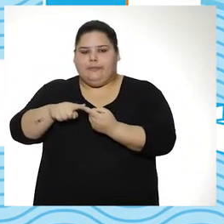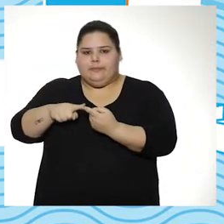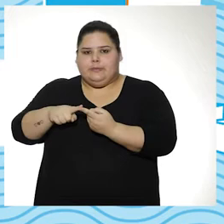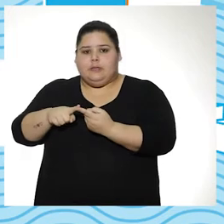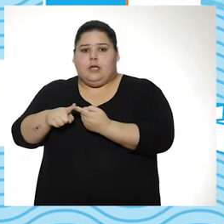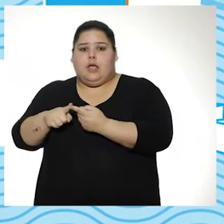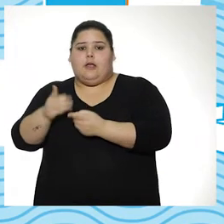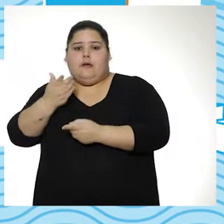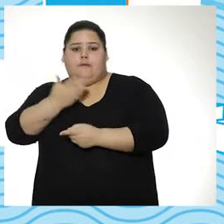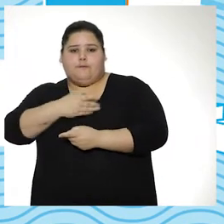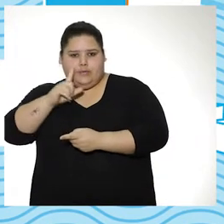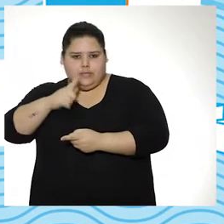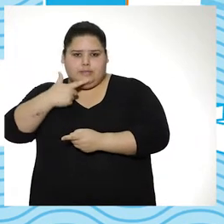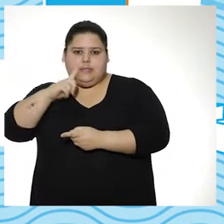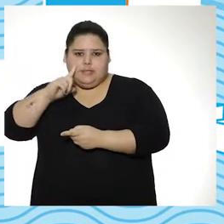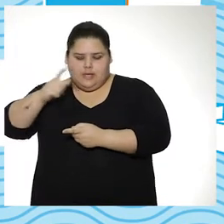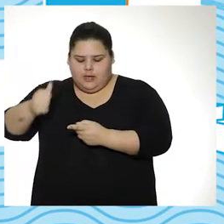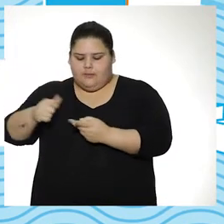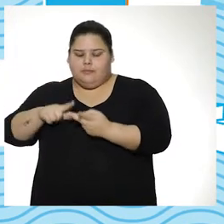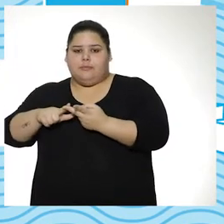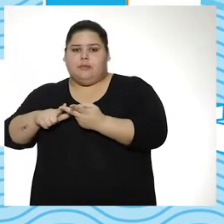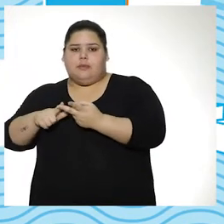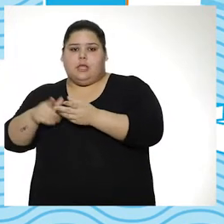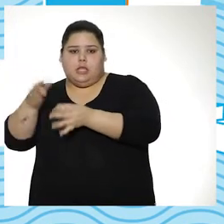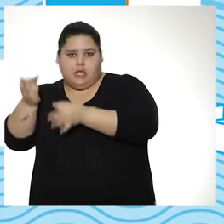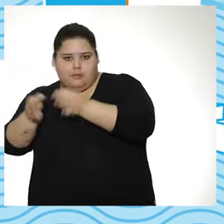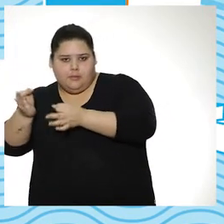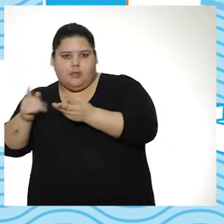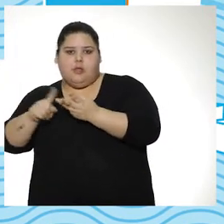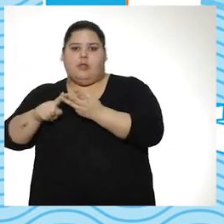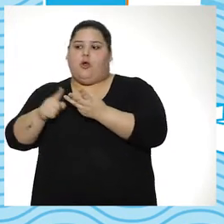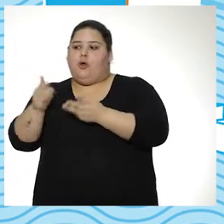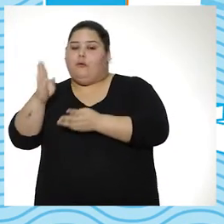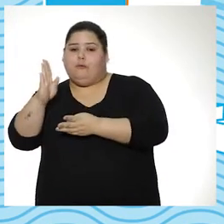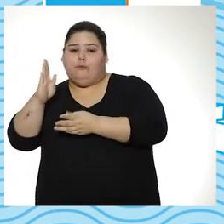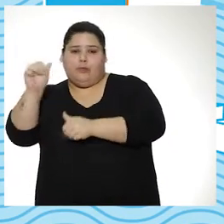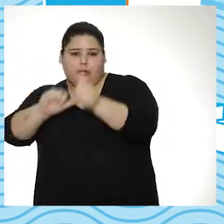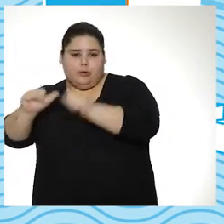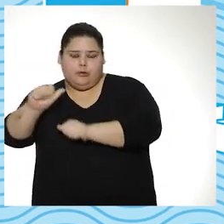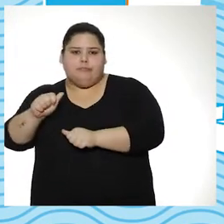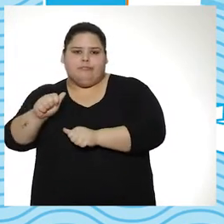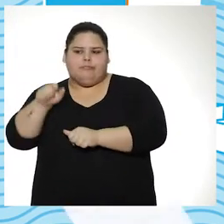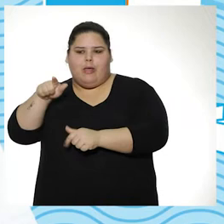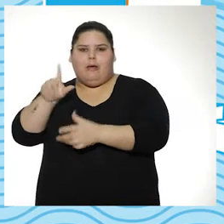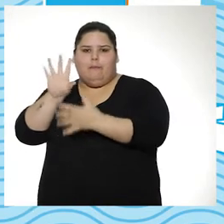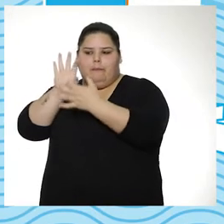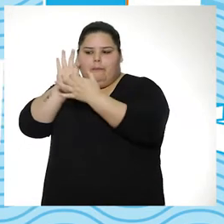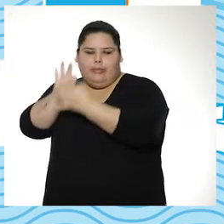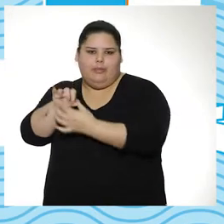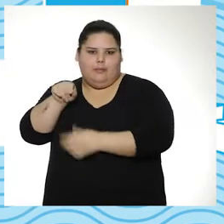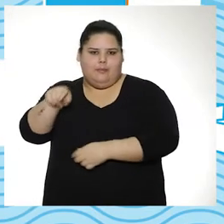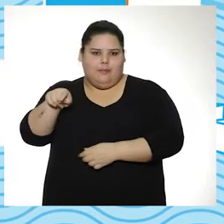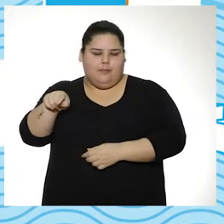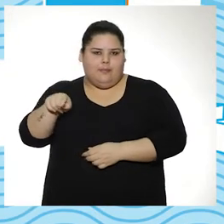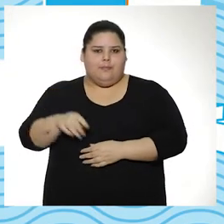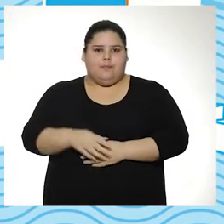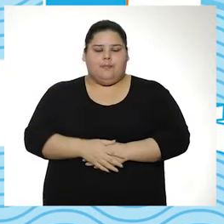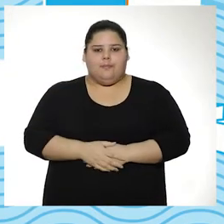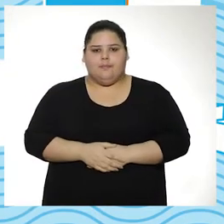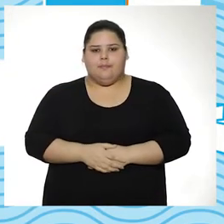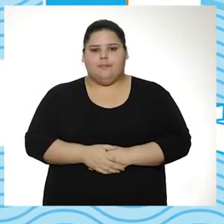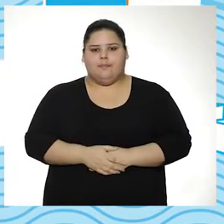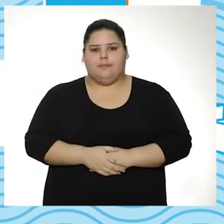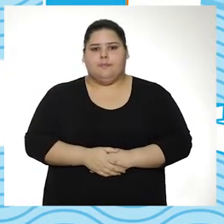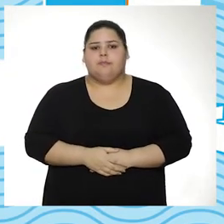naturales, como la física, la química o la biología. Justamente vamos a hablar ahora